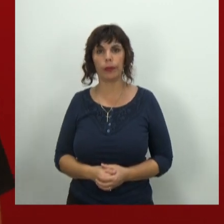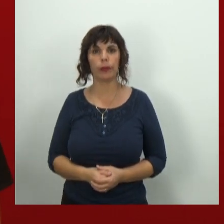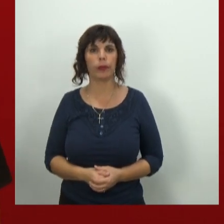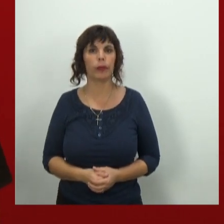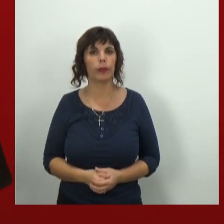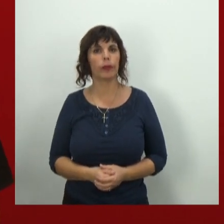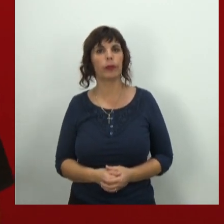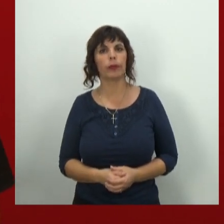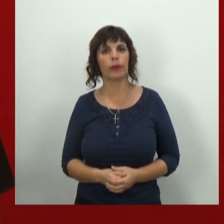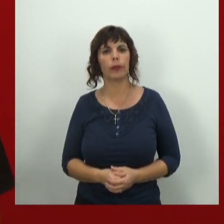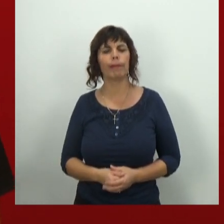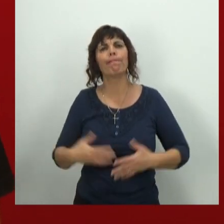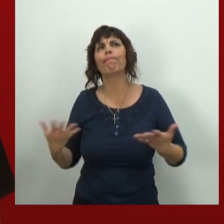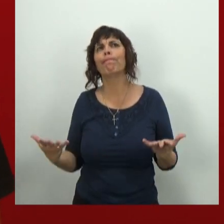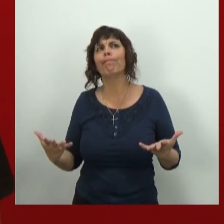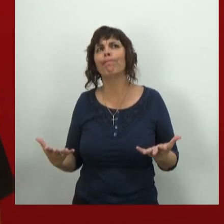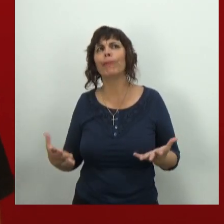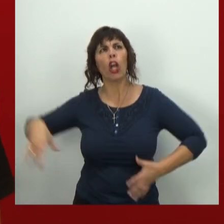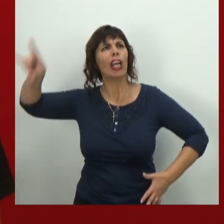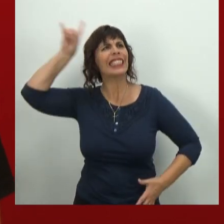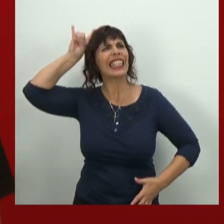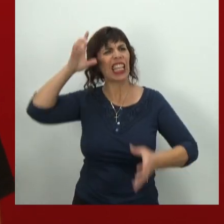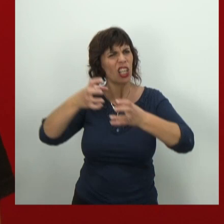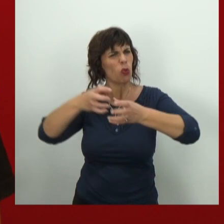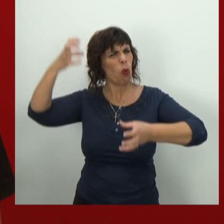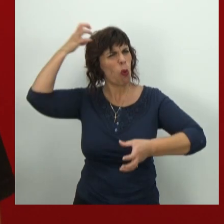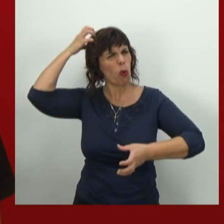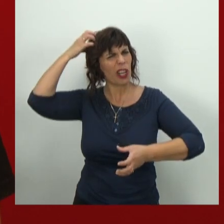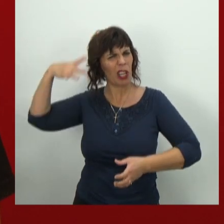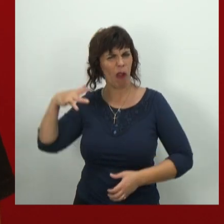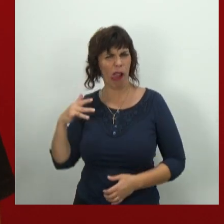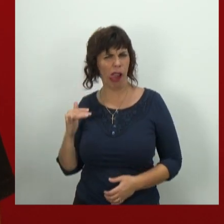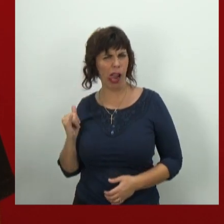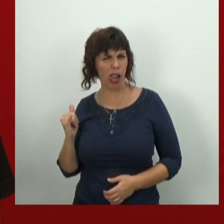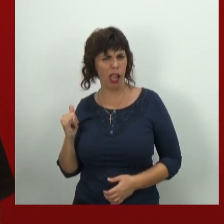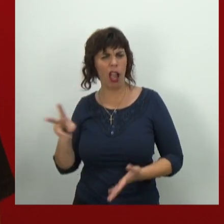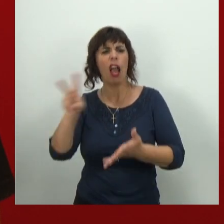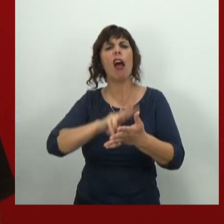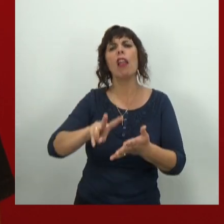¿Dónde podemos leer que Satanás tenía un reino? ¿Qué contiene y tiene un reino? ¿Dónde?